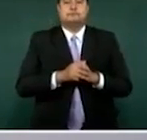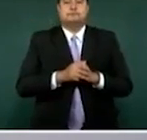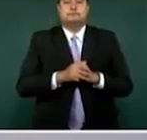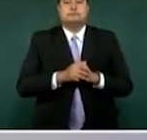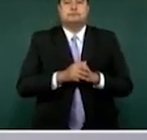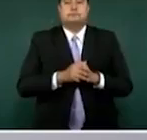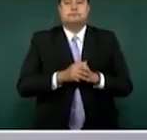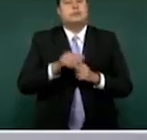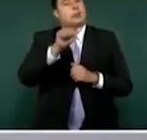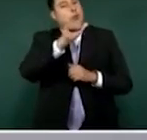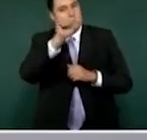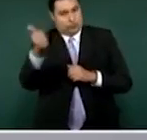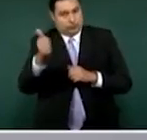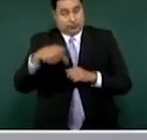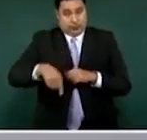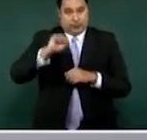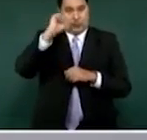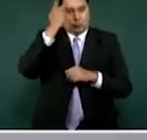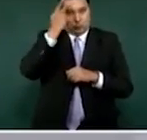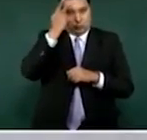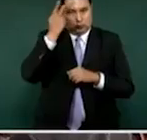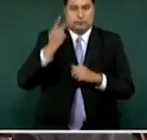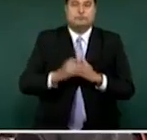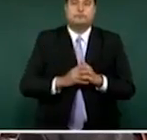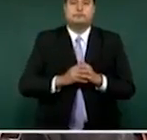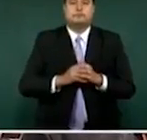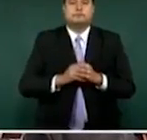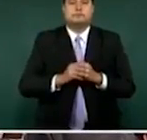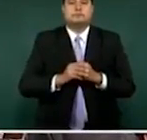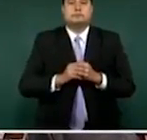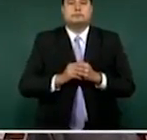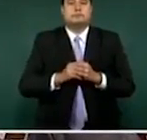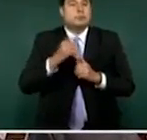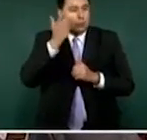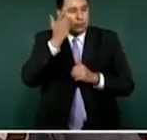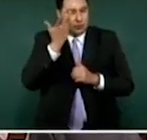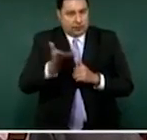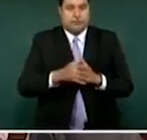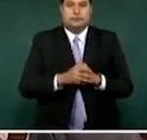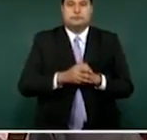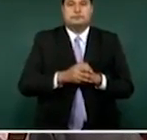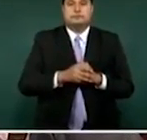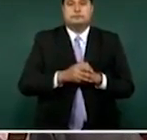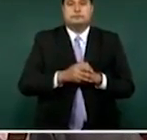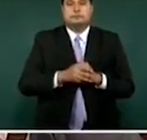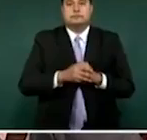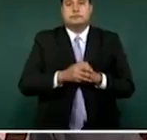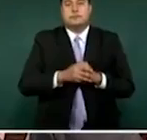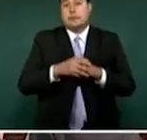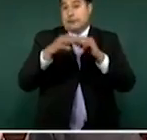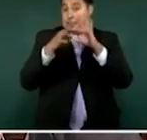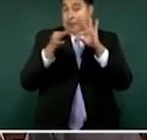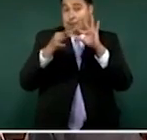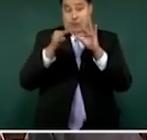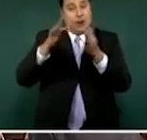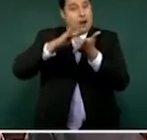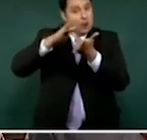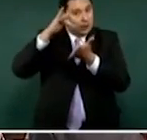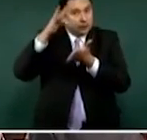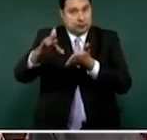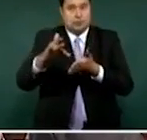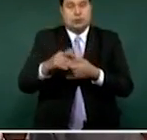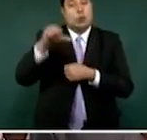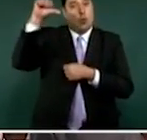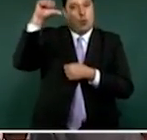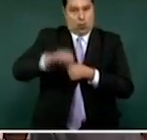refiere a San Luis Potosí, quiero también hacer una mención especial de agradecimiento. El día